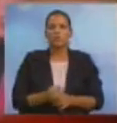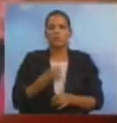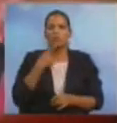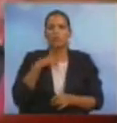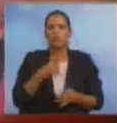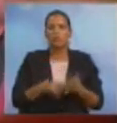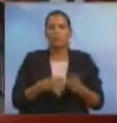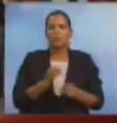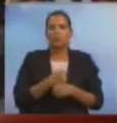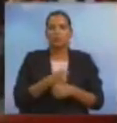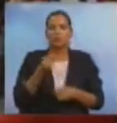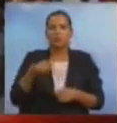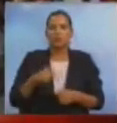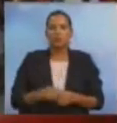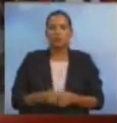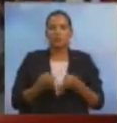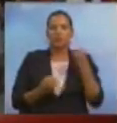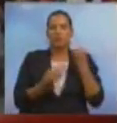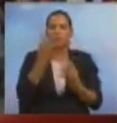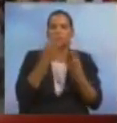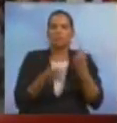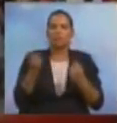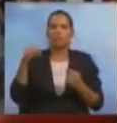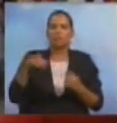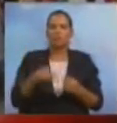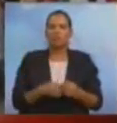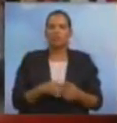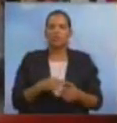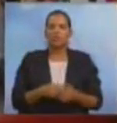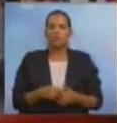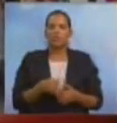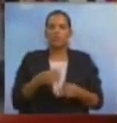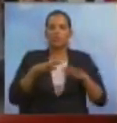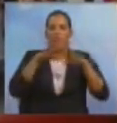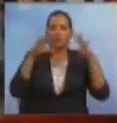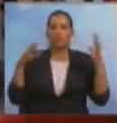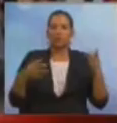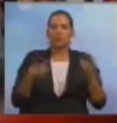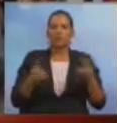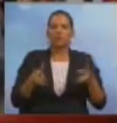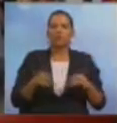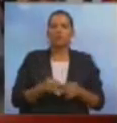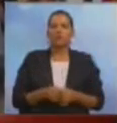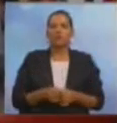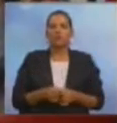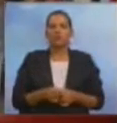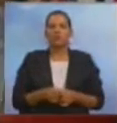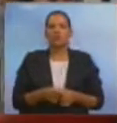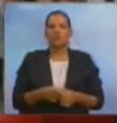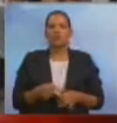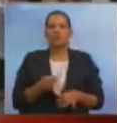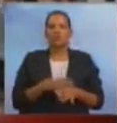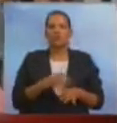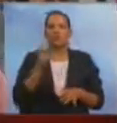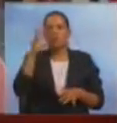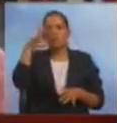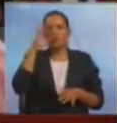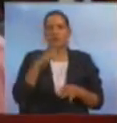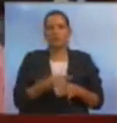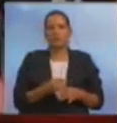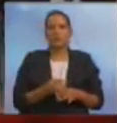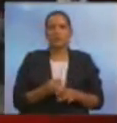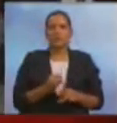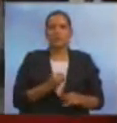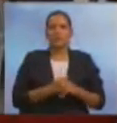por lo hecho en este sector. Petroecuador se está haciendo presente aquí con unos toldos. Estábamos de alguna forma canalizando el asunto